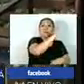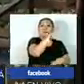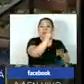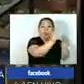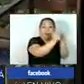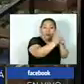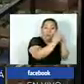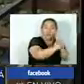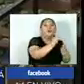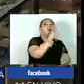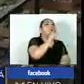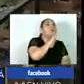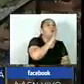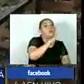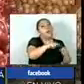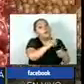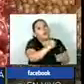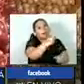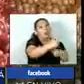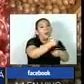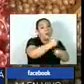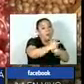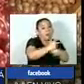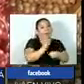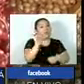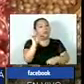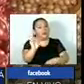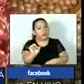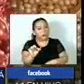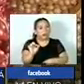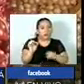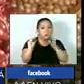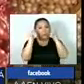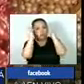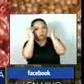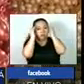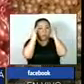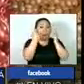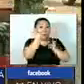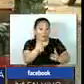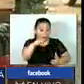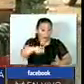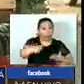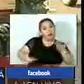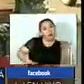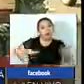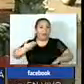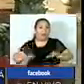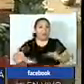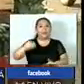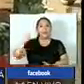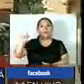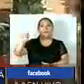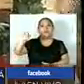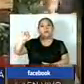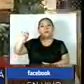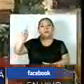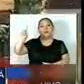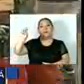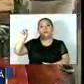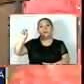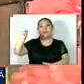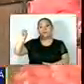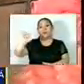su paso por Honduras y Guatemala, una situación que causa preocupación en los comerciantes del mercado latienduna y es que de hecho